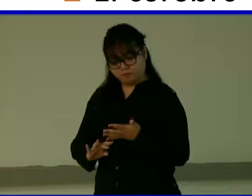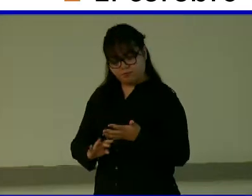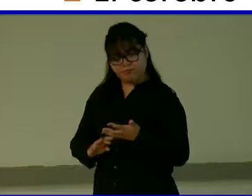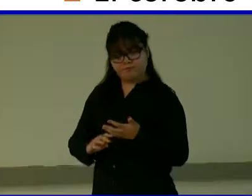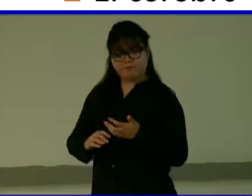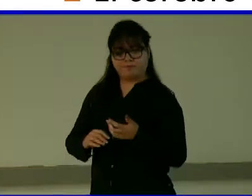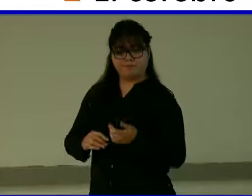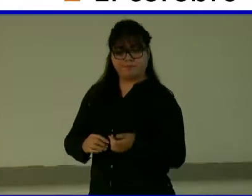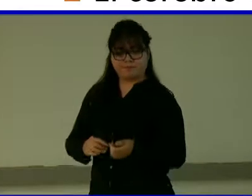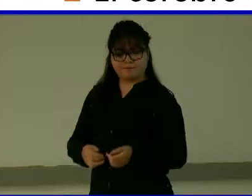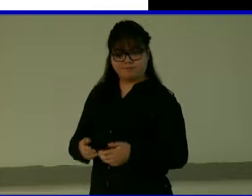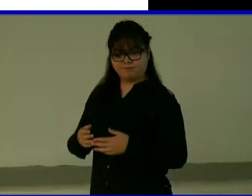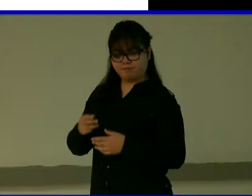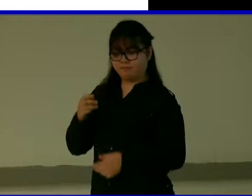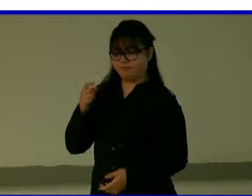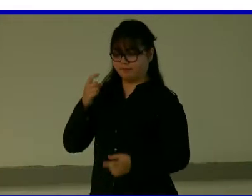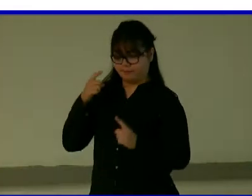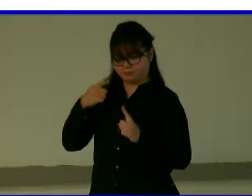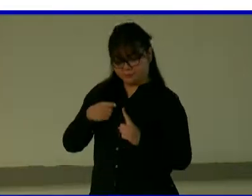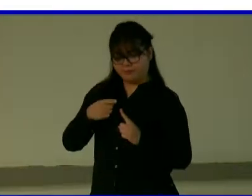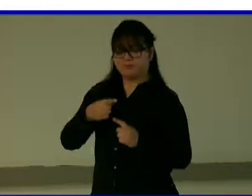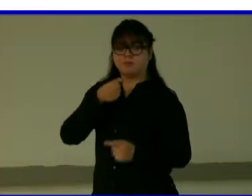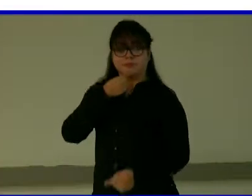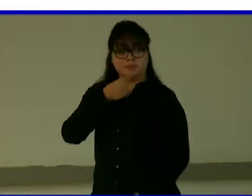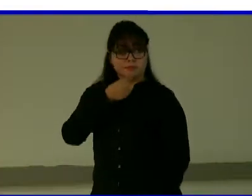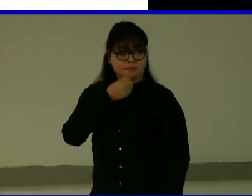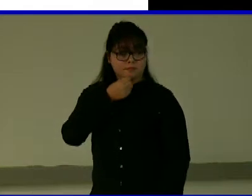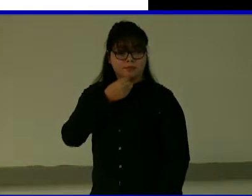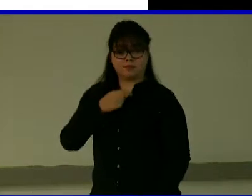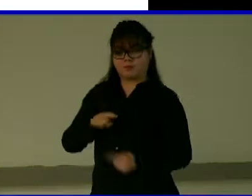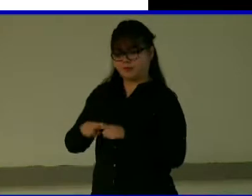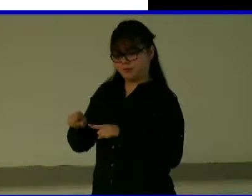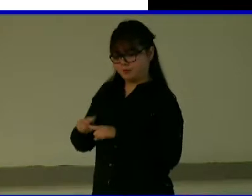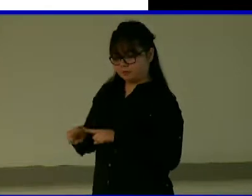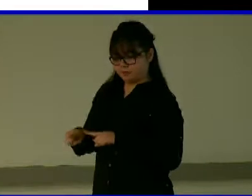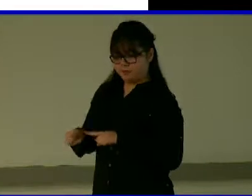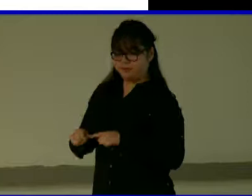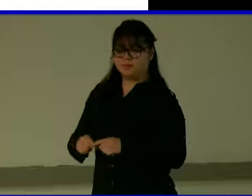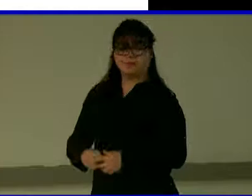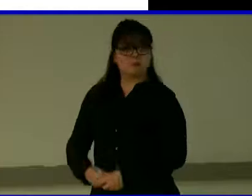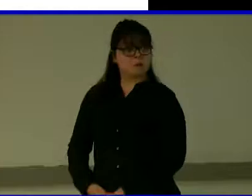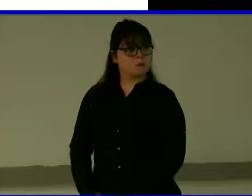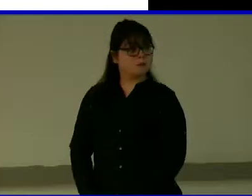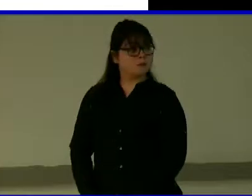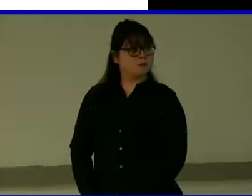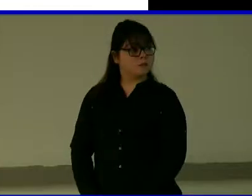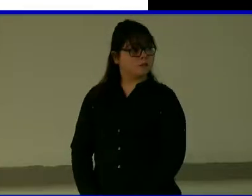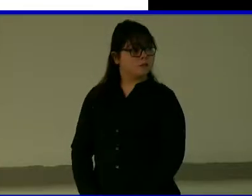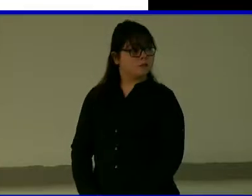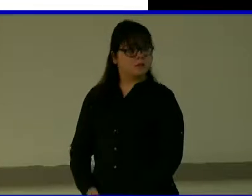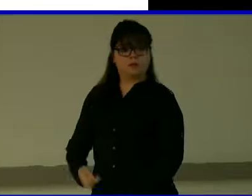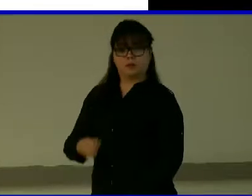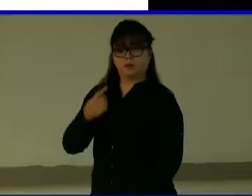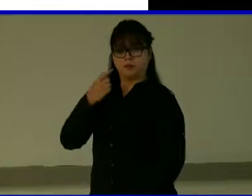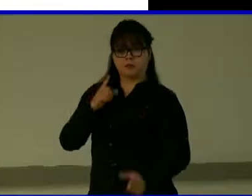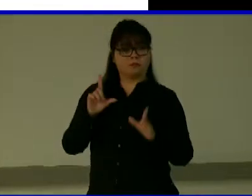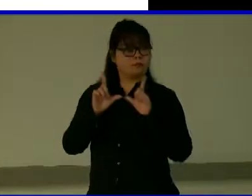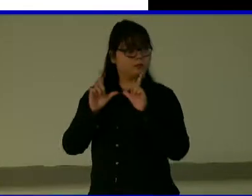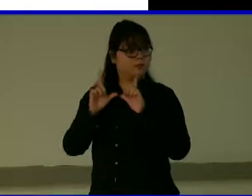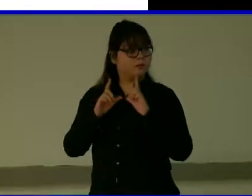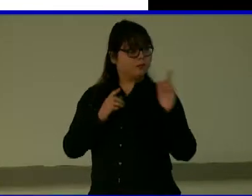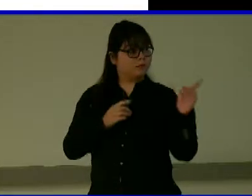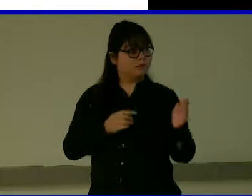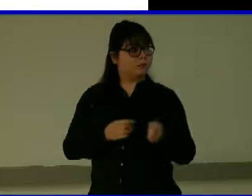estos pacientes es diferente. Aquí estamos viendo al hemisferio izquierdo. Y si yo